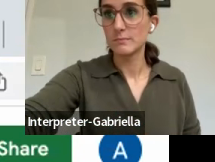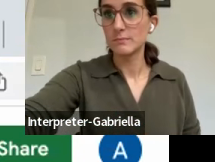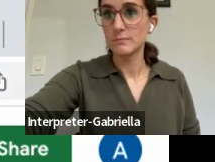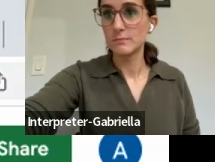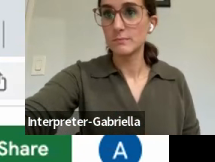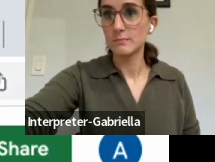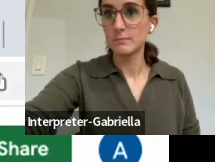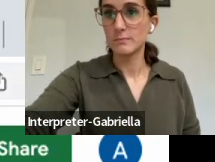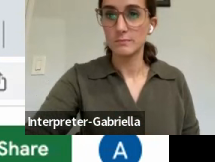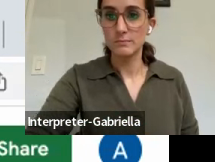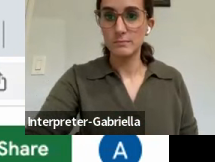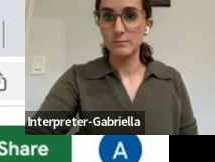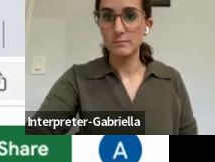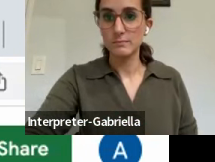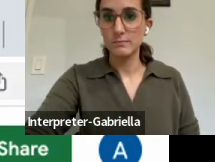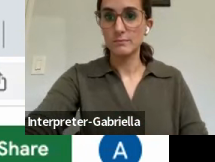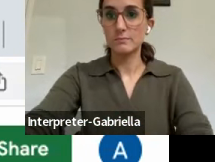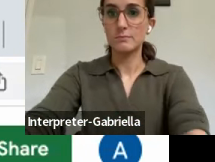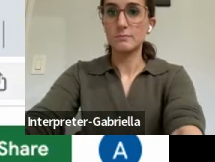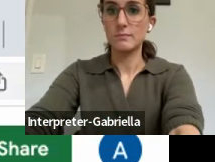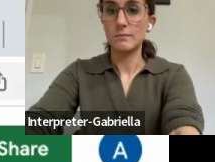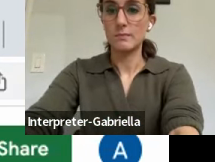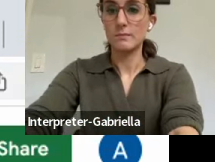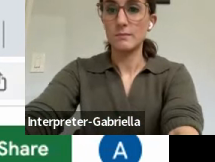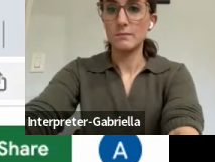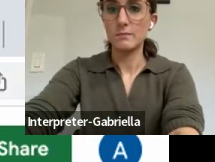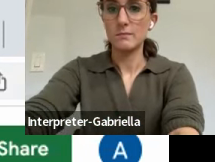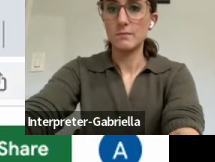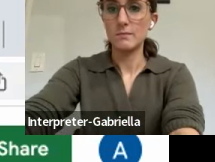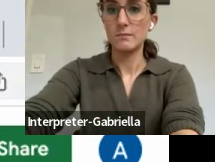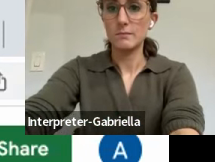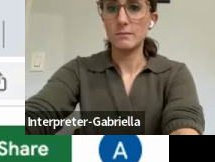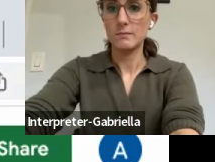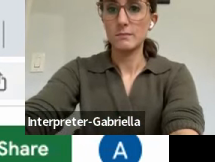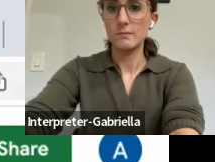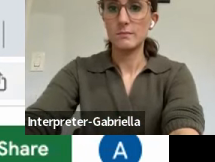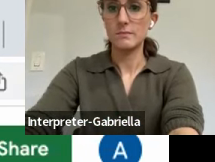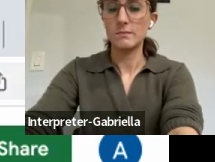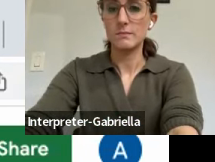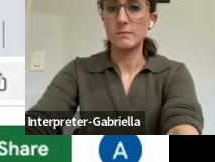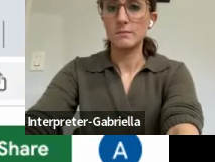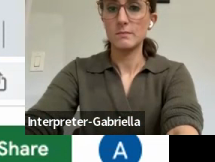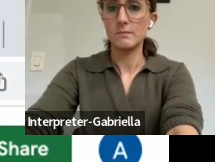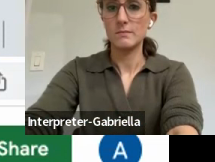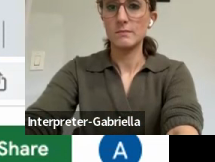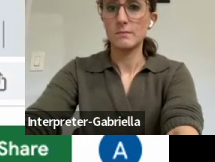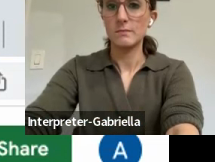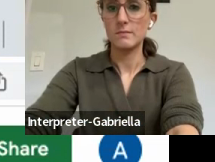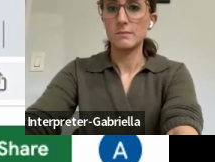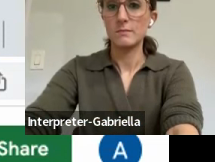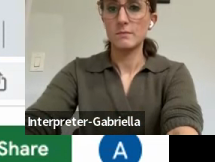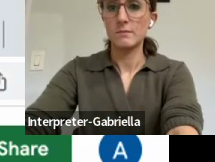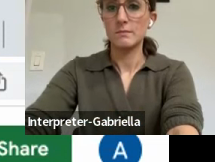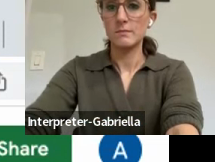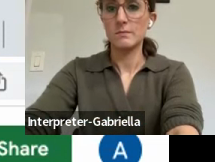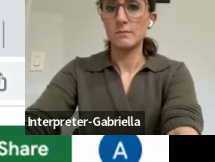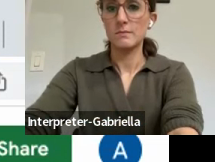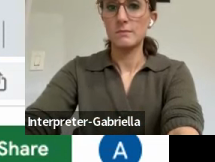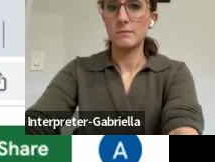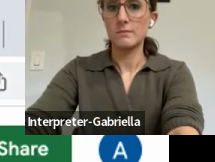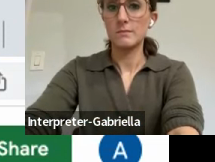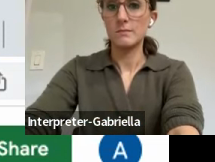inversión en lo que es el software y equipos, lo que es acceso a la tecnología, equipos, software,